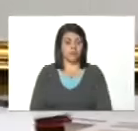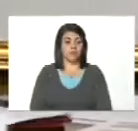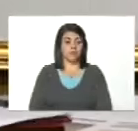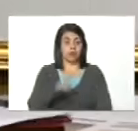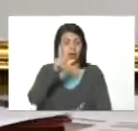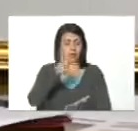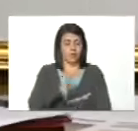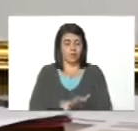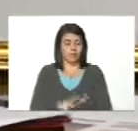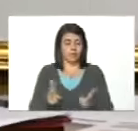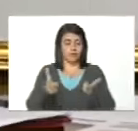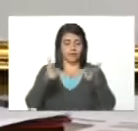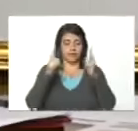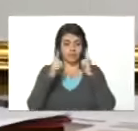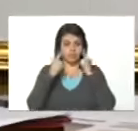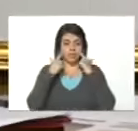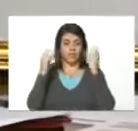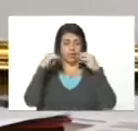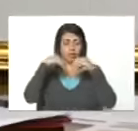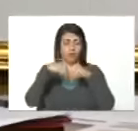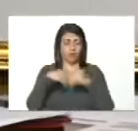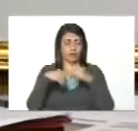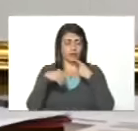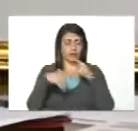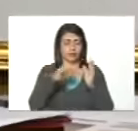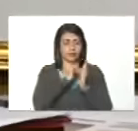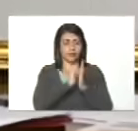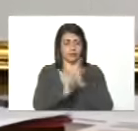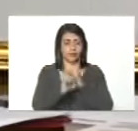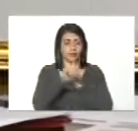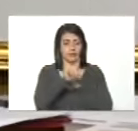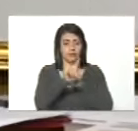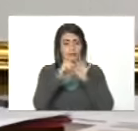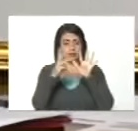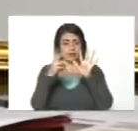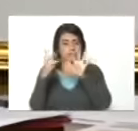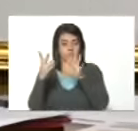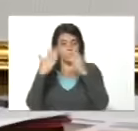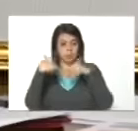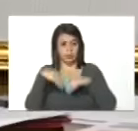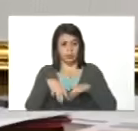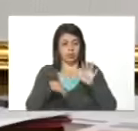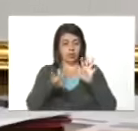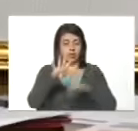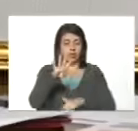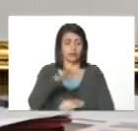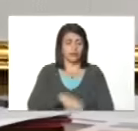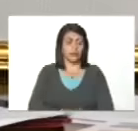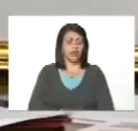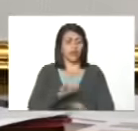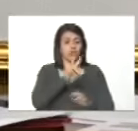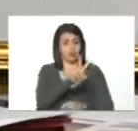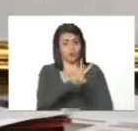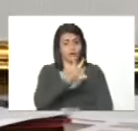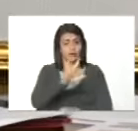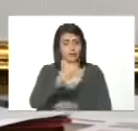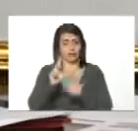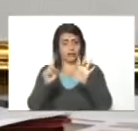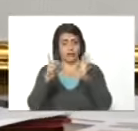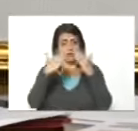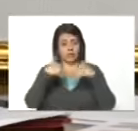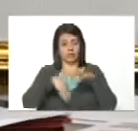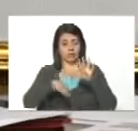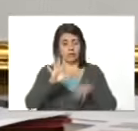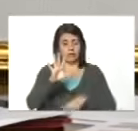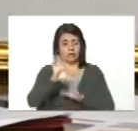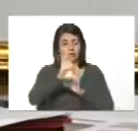declara aprobada la autorización de acuerdo a lo consagrado en el artículo 187, numeral 14 y 236,